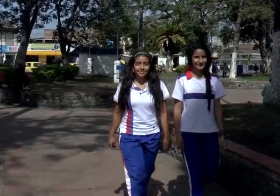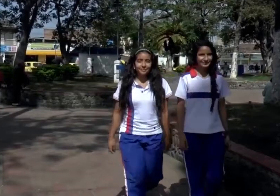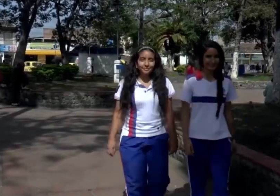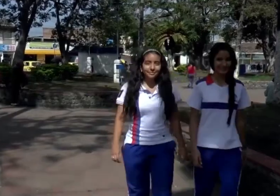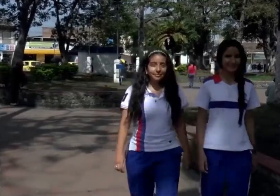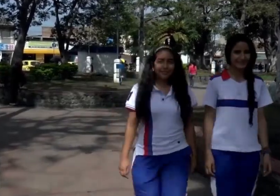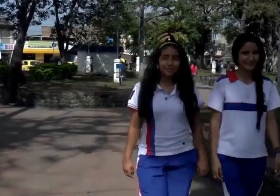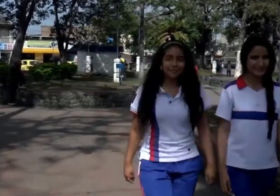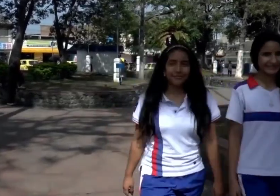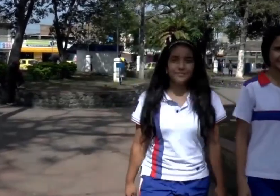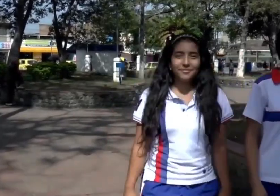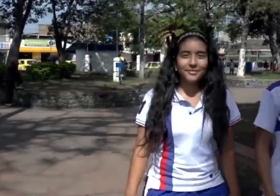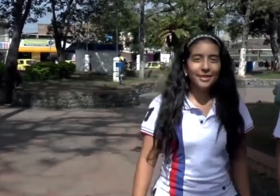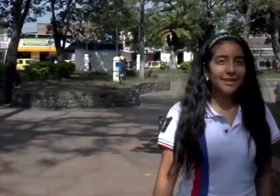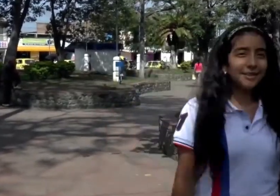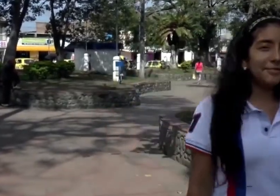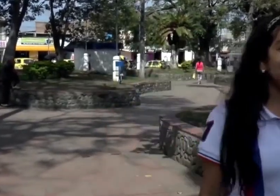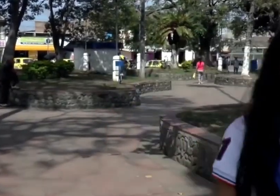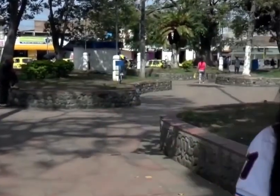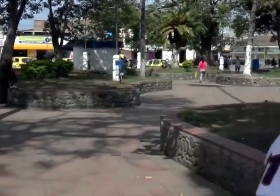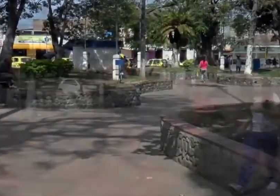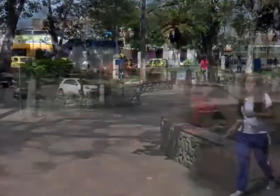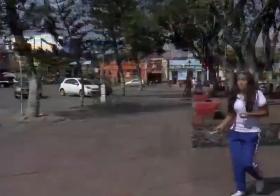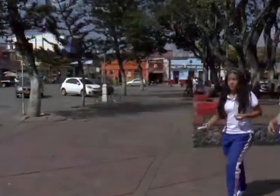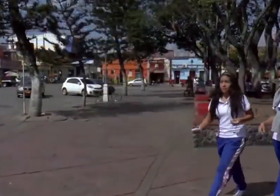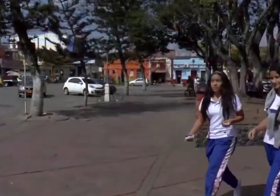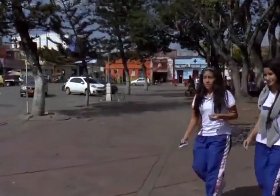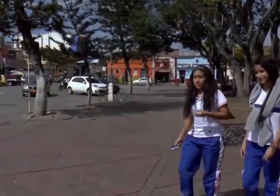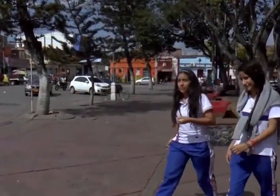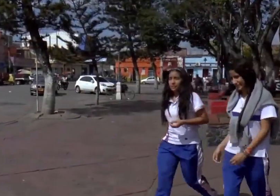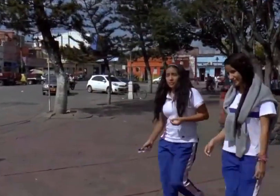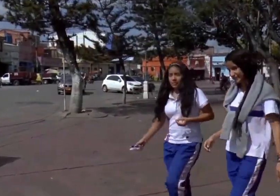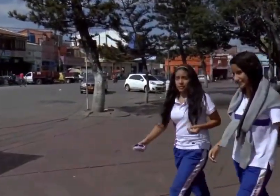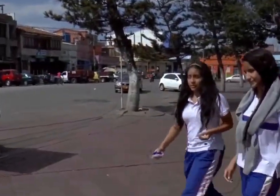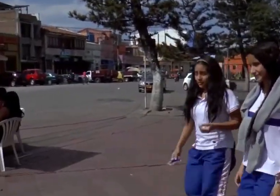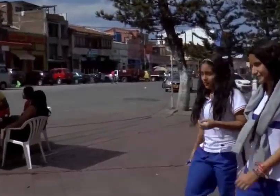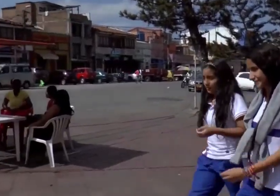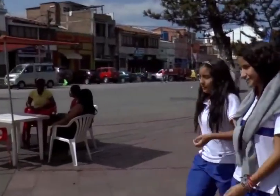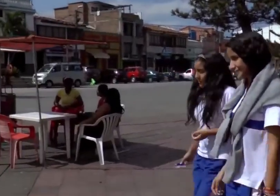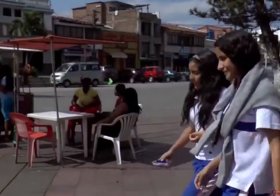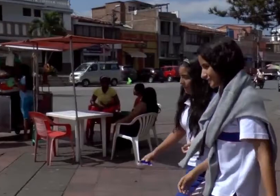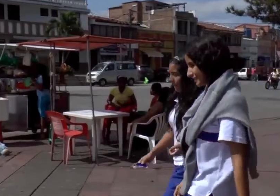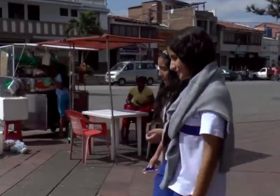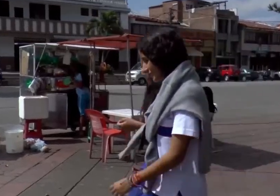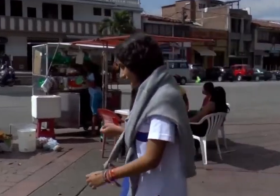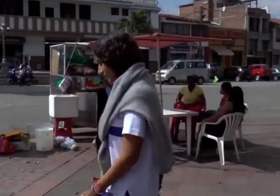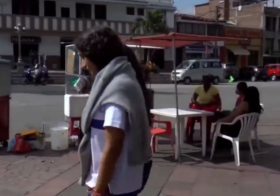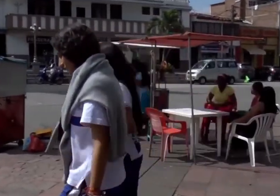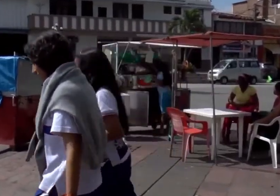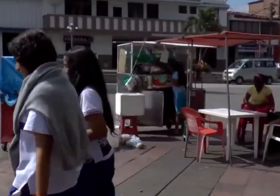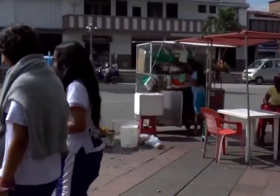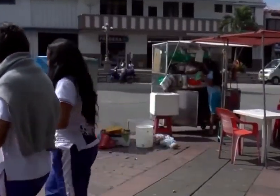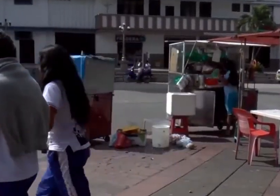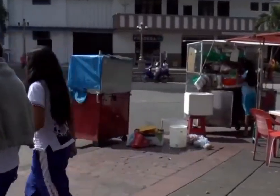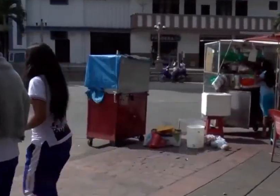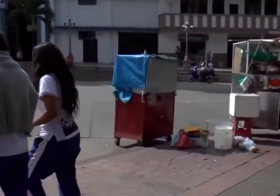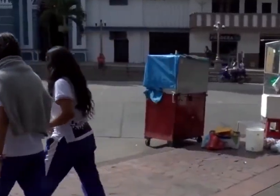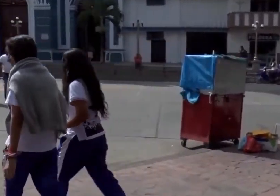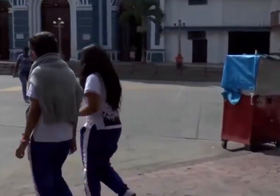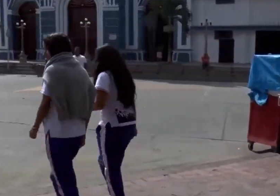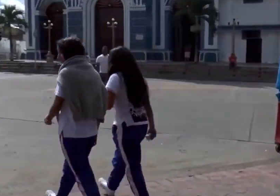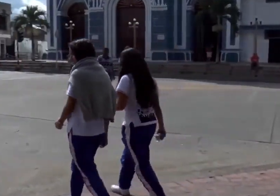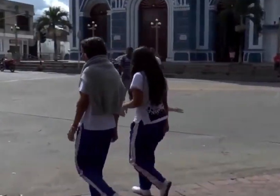La experiencia se llama La robótica pedagógica como herramienta para la construcción de aprendizajes significativos en el aula, de la